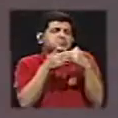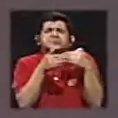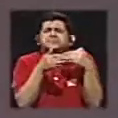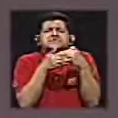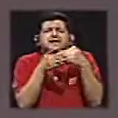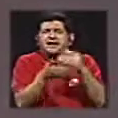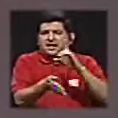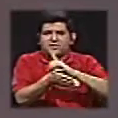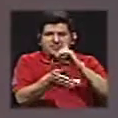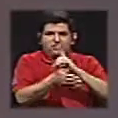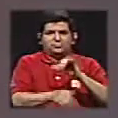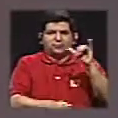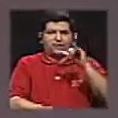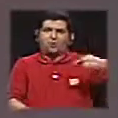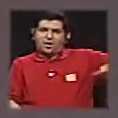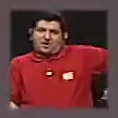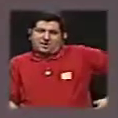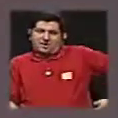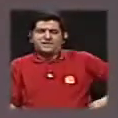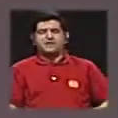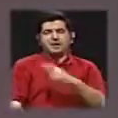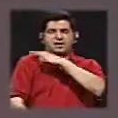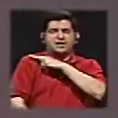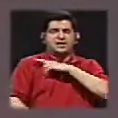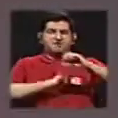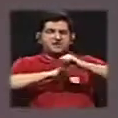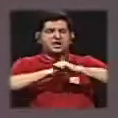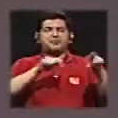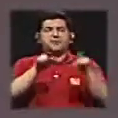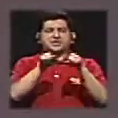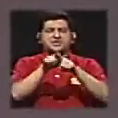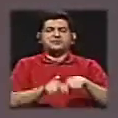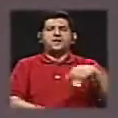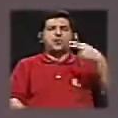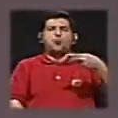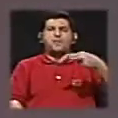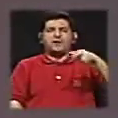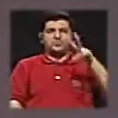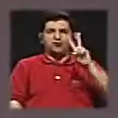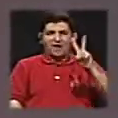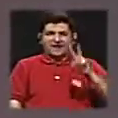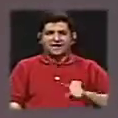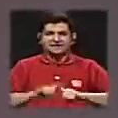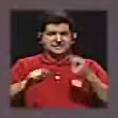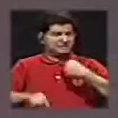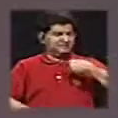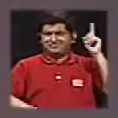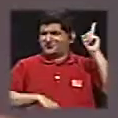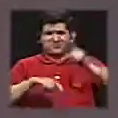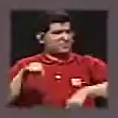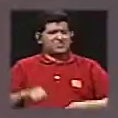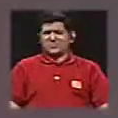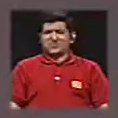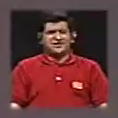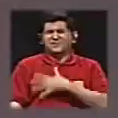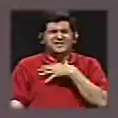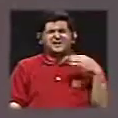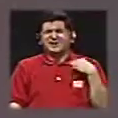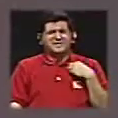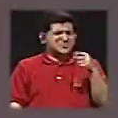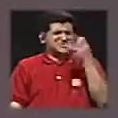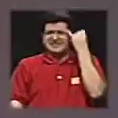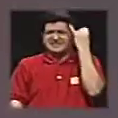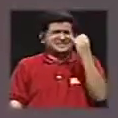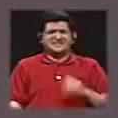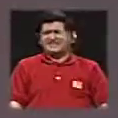¿verdad? Y el jefe de campaña también. Humberto Vargas, sí. Uh-huh. Pero yo no le puedo... Además, no me gusta el